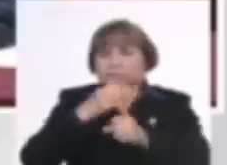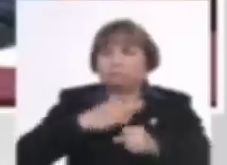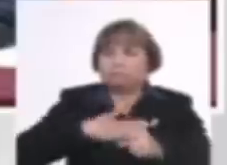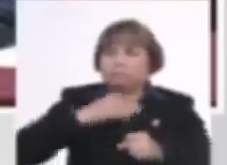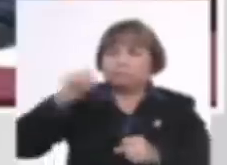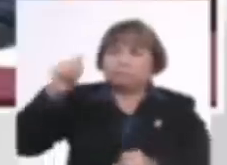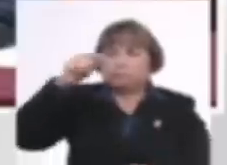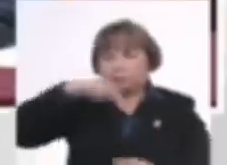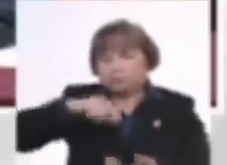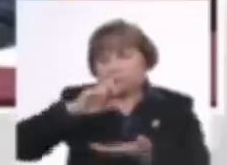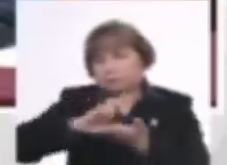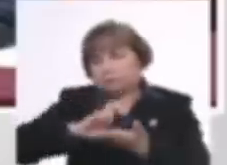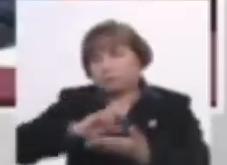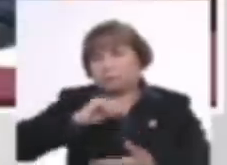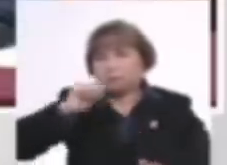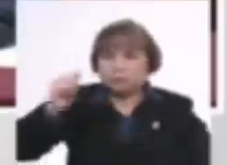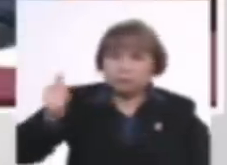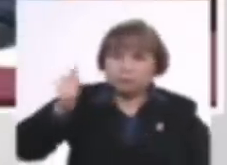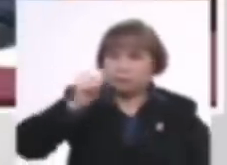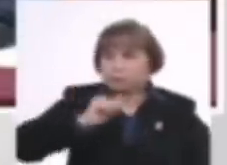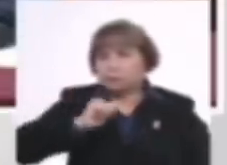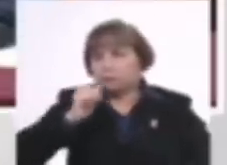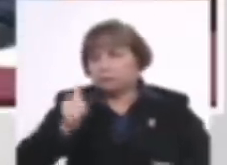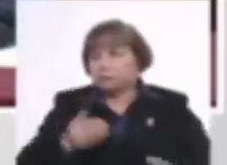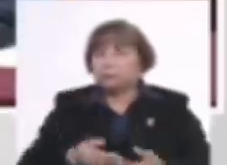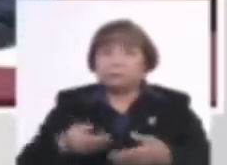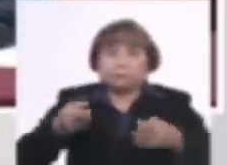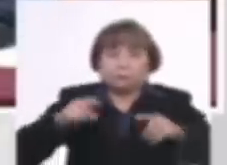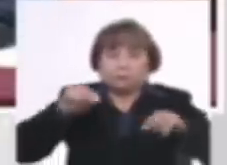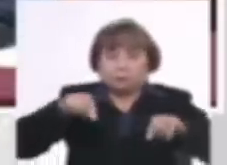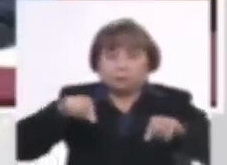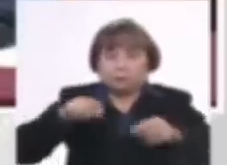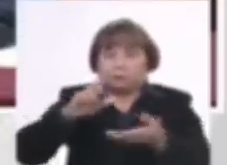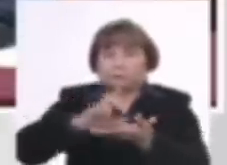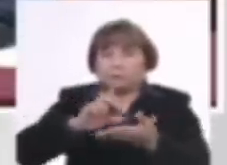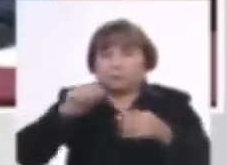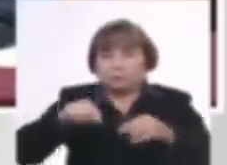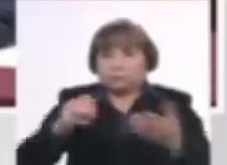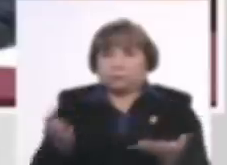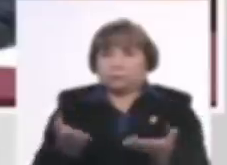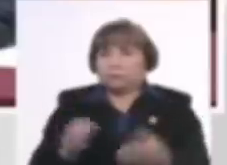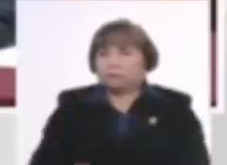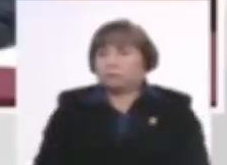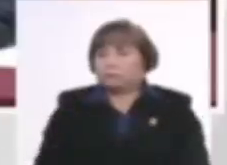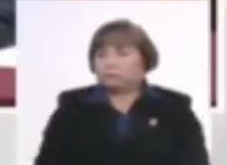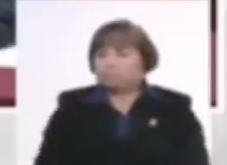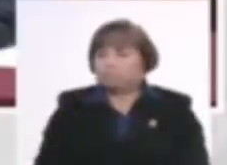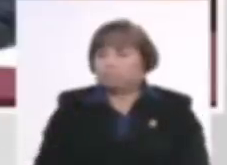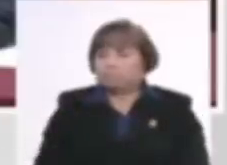Cajamarca, a Calima. Estoy así en diferentes lugares. ¿Y cuando está en Lima, dónde usted reside?